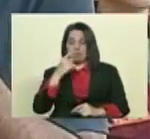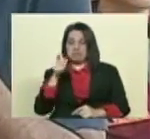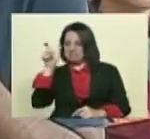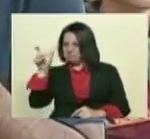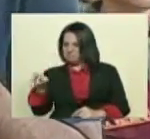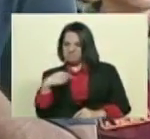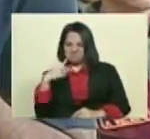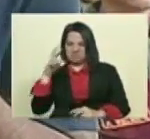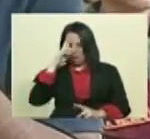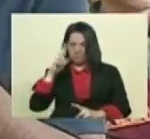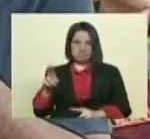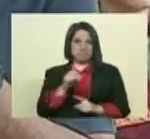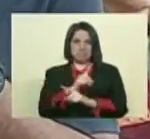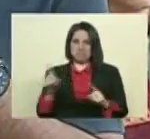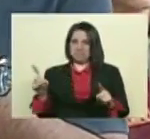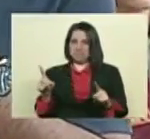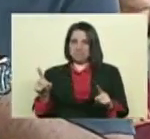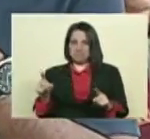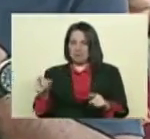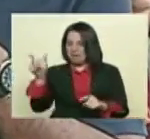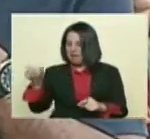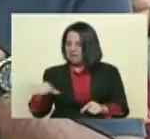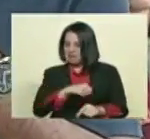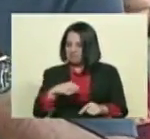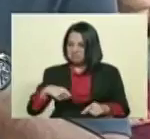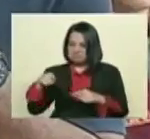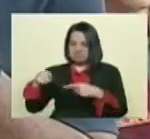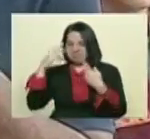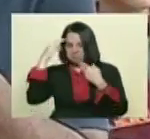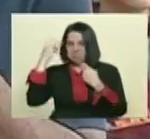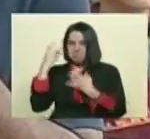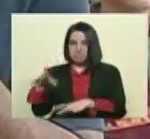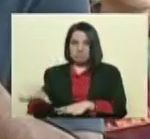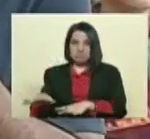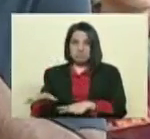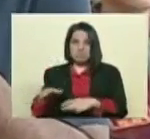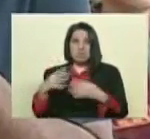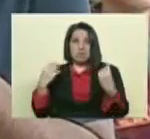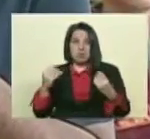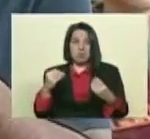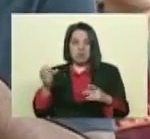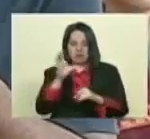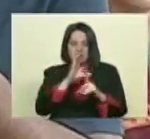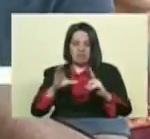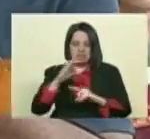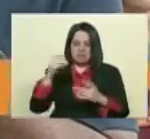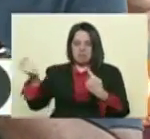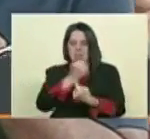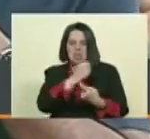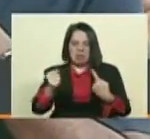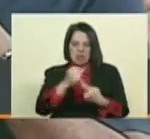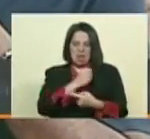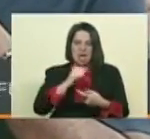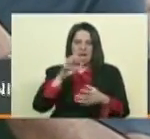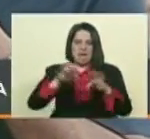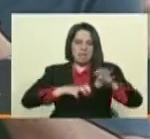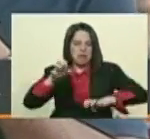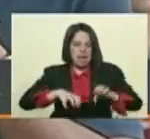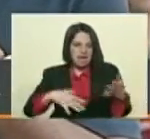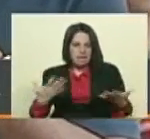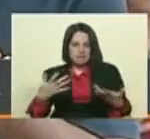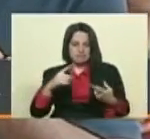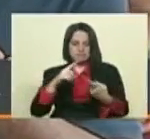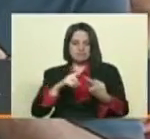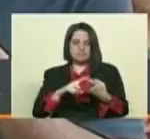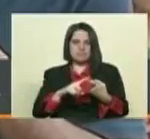no respetar al otro, hay unas características típicas que desde muy niños empiezan a maltratar animales, desde muy niños tienen tendencia